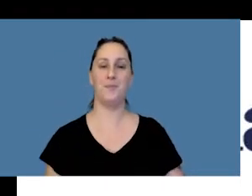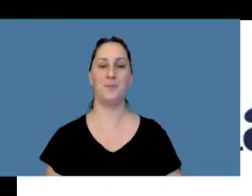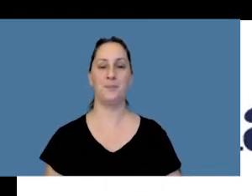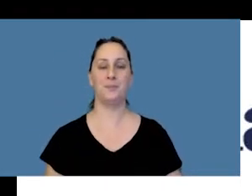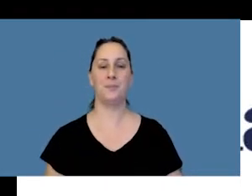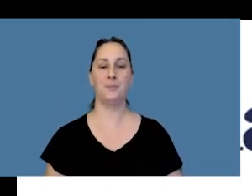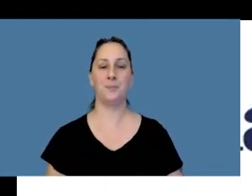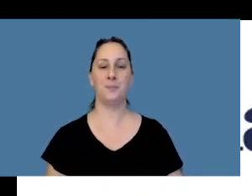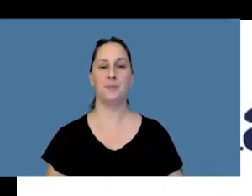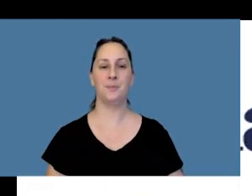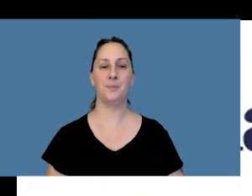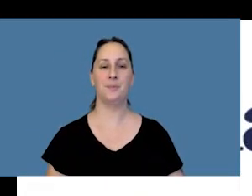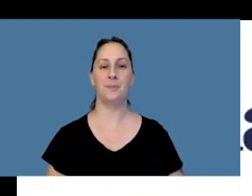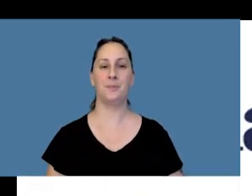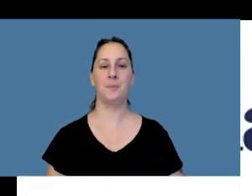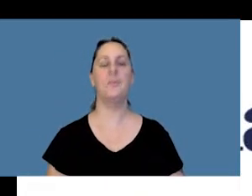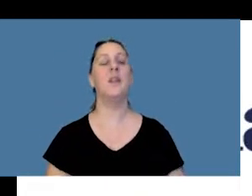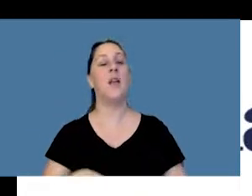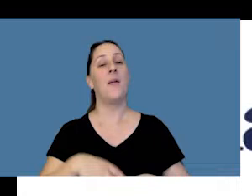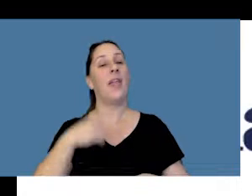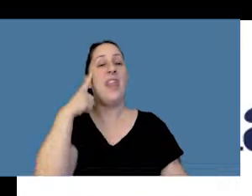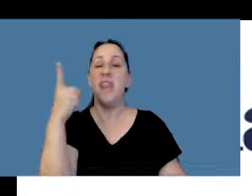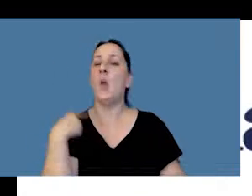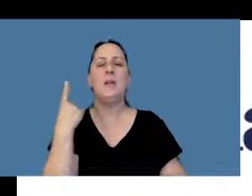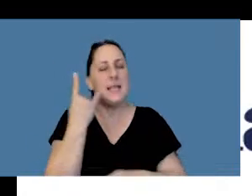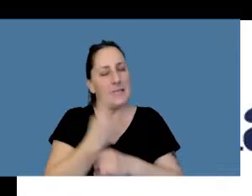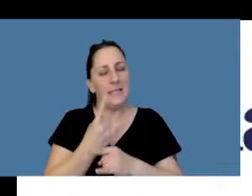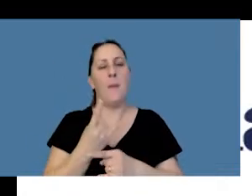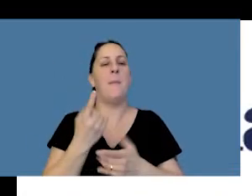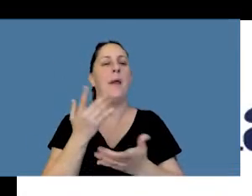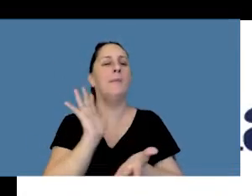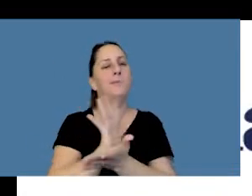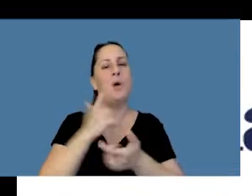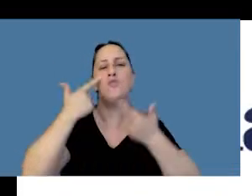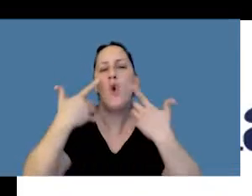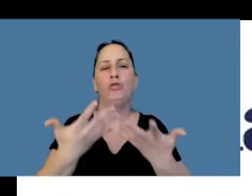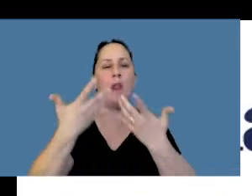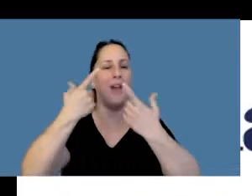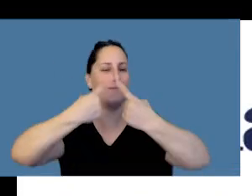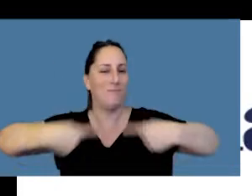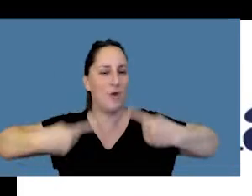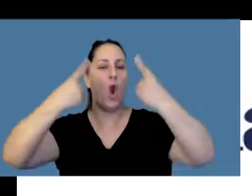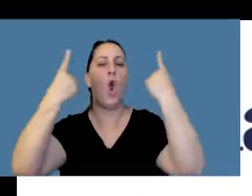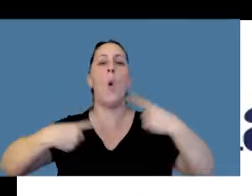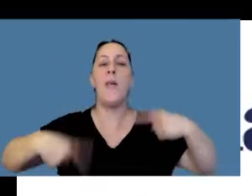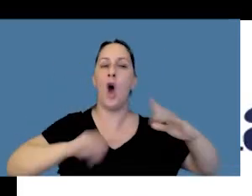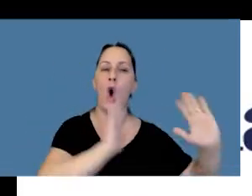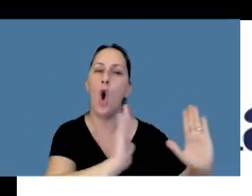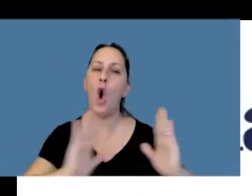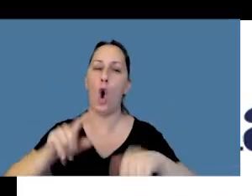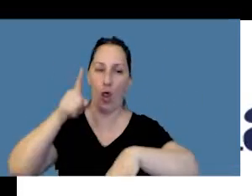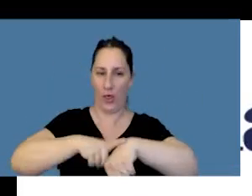Y la idea siempre es mostrarles, ¿sí?, las novedades siguiendo un orden